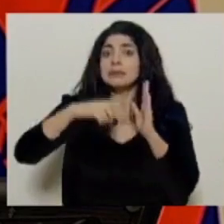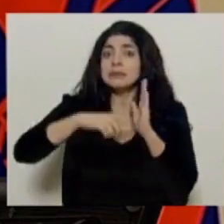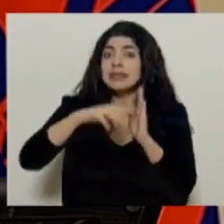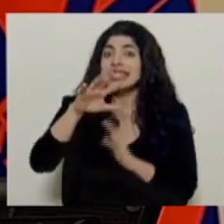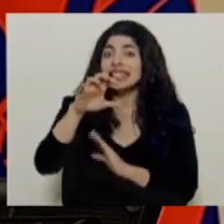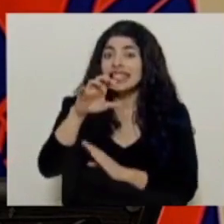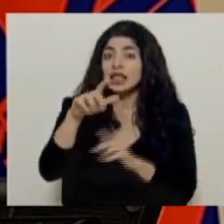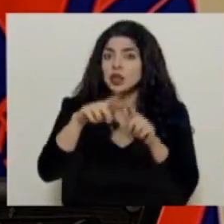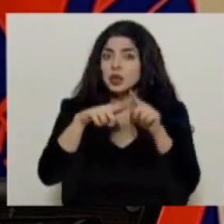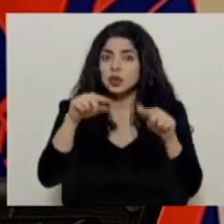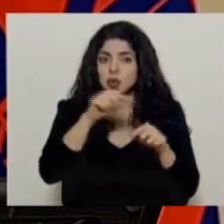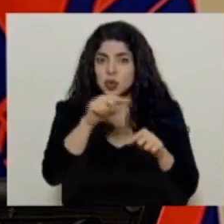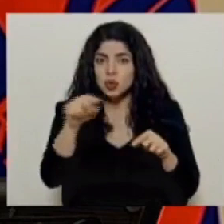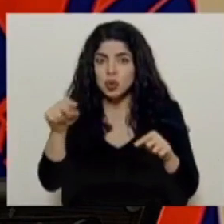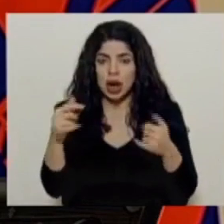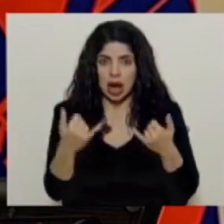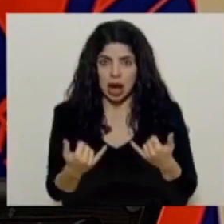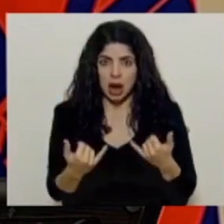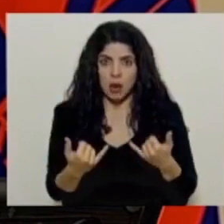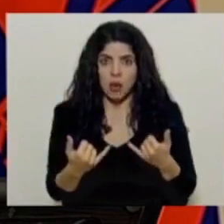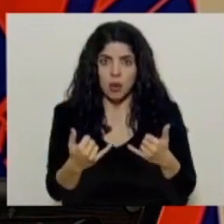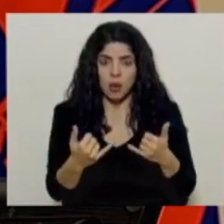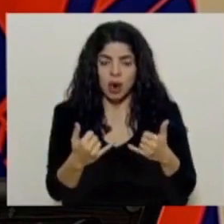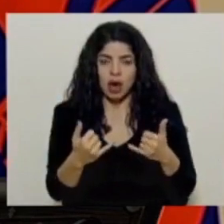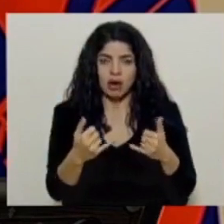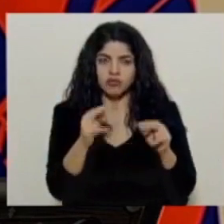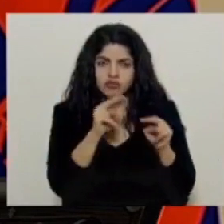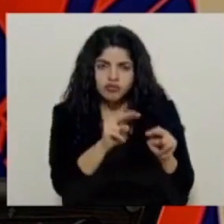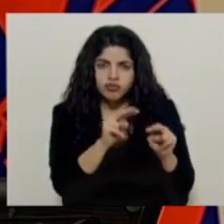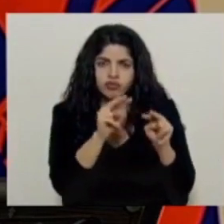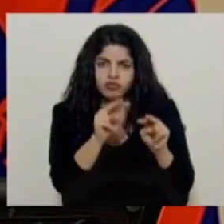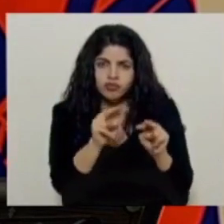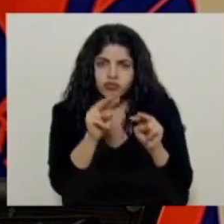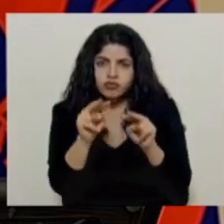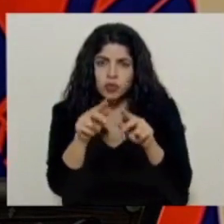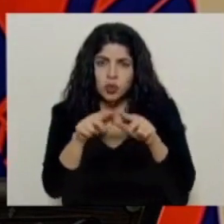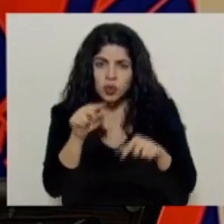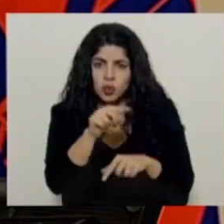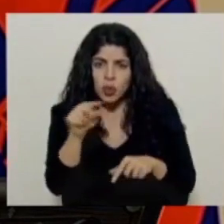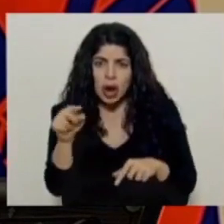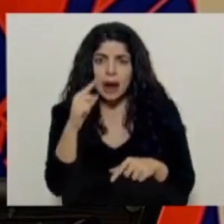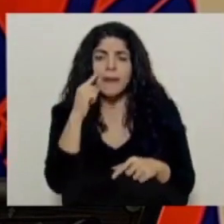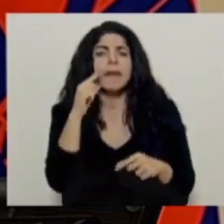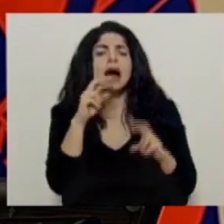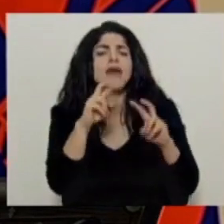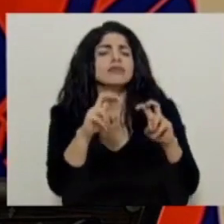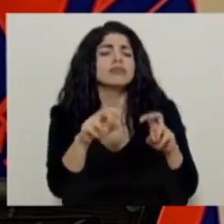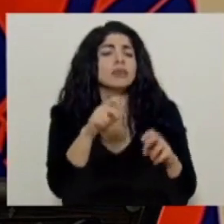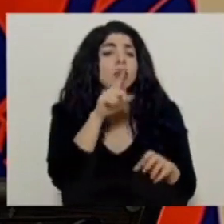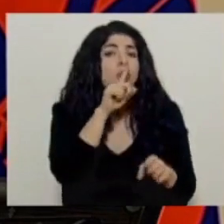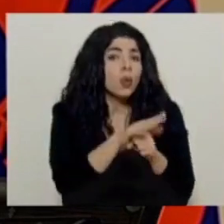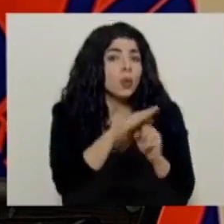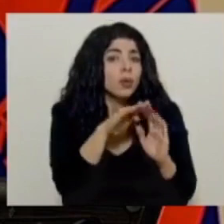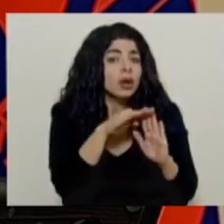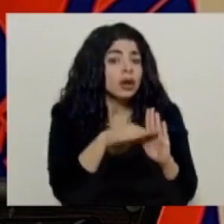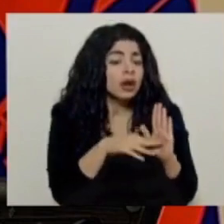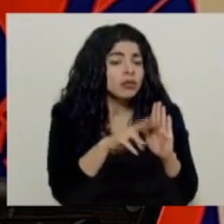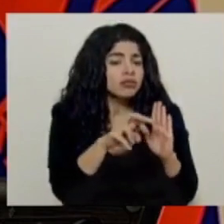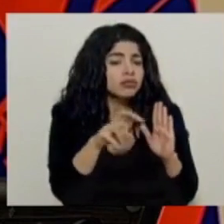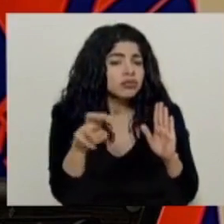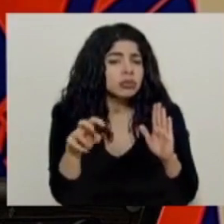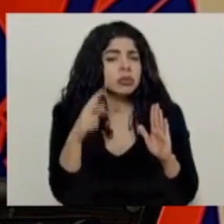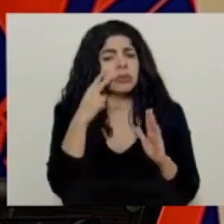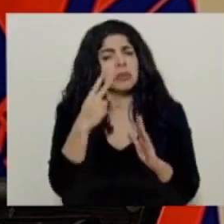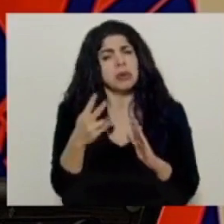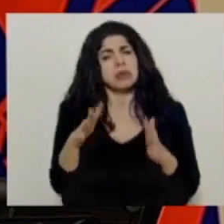sitios que están en este momento siendo observados en términos del cumplimiento, podemos medir que